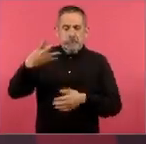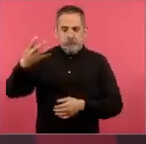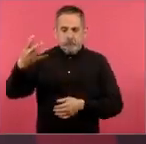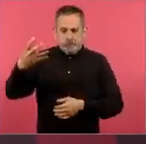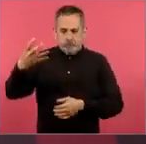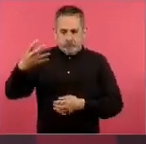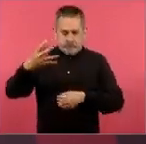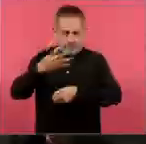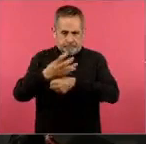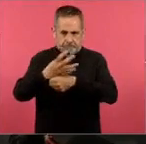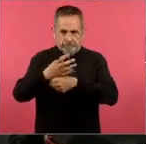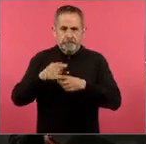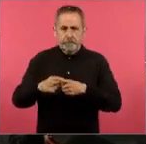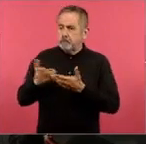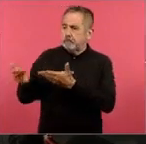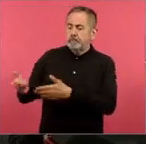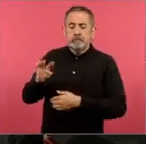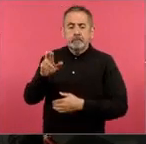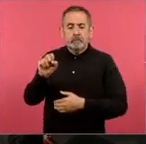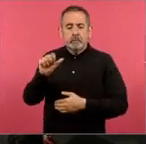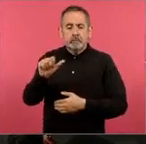maestra Doritzel Rosas Alonso.